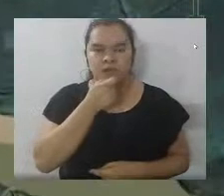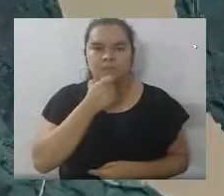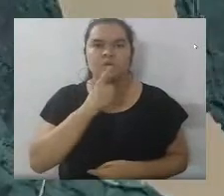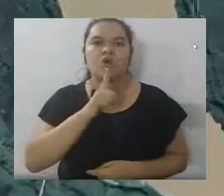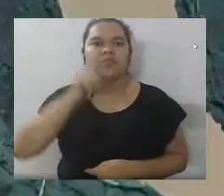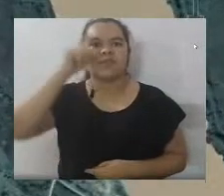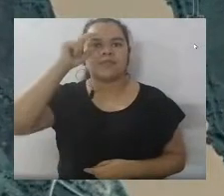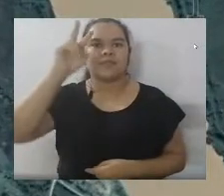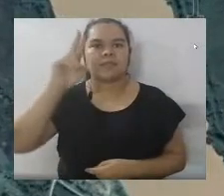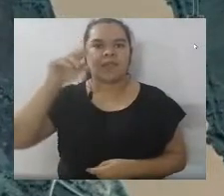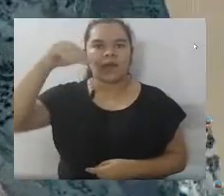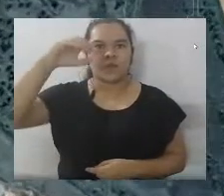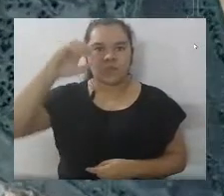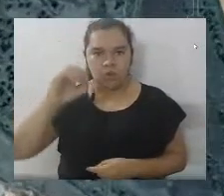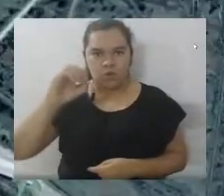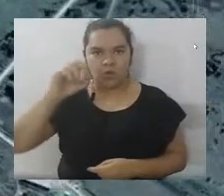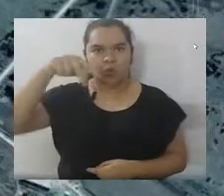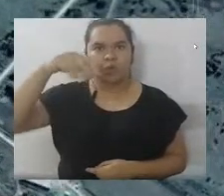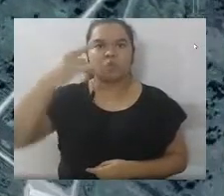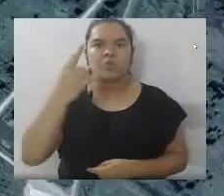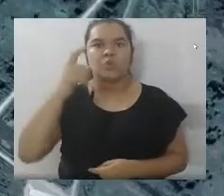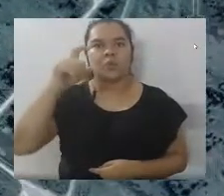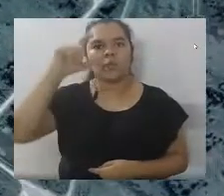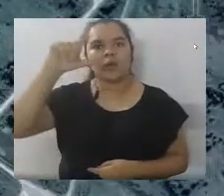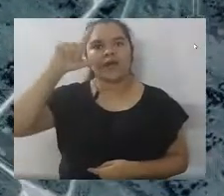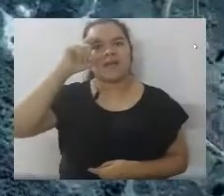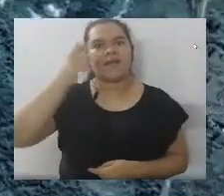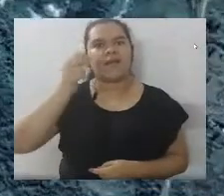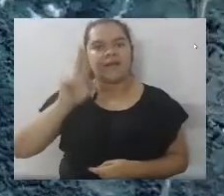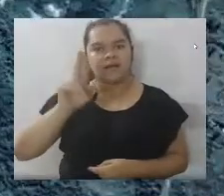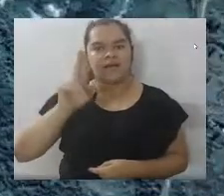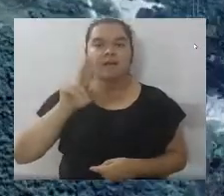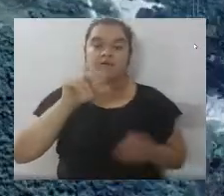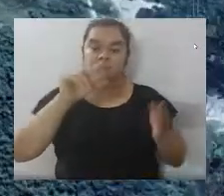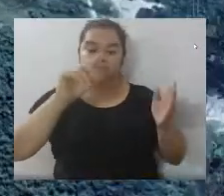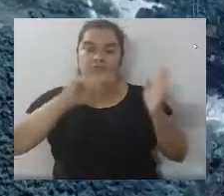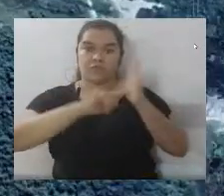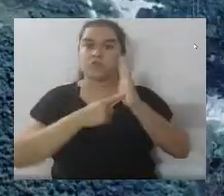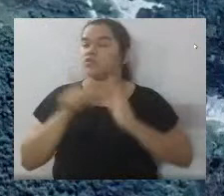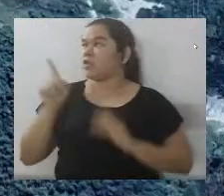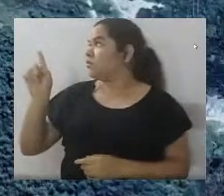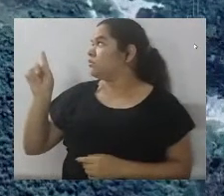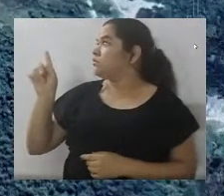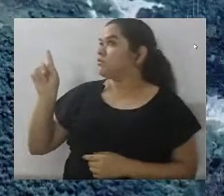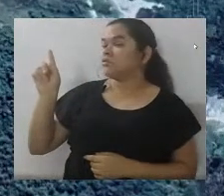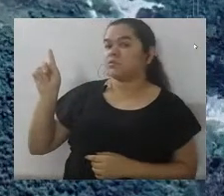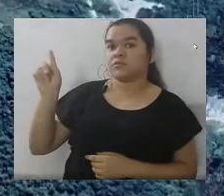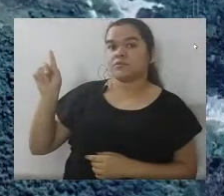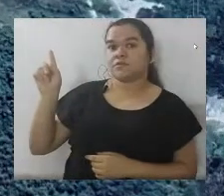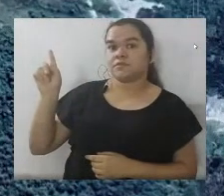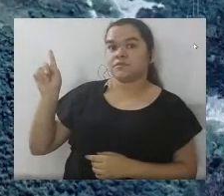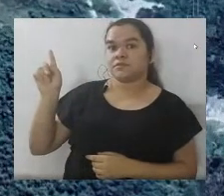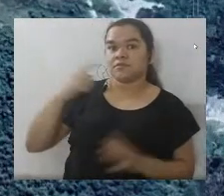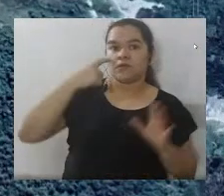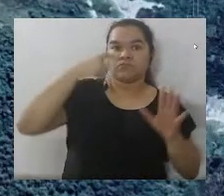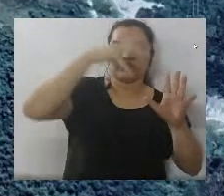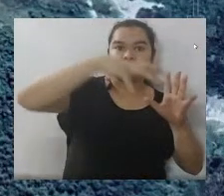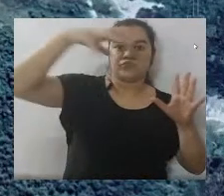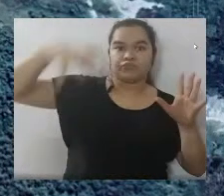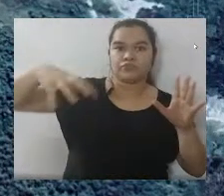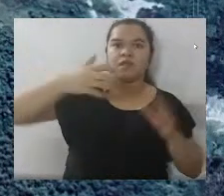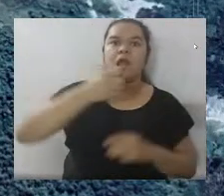tenemos la suerte de tener estas instalaciones, por ejemplo, las de Provincia de Buenos Aires, que están viendo, que son Atucha 1 y Atucha